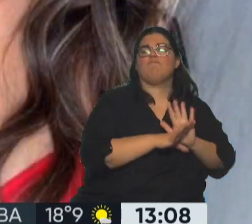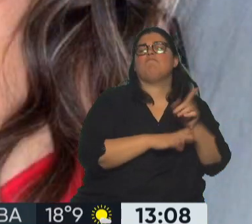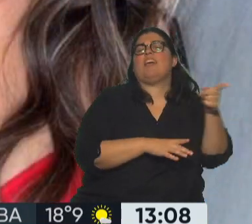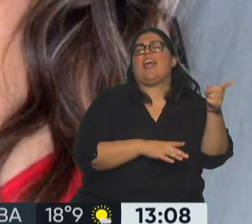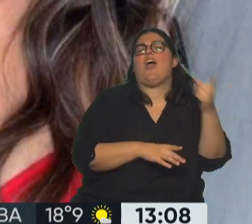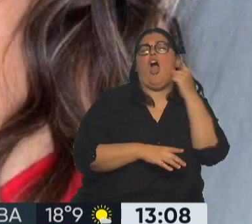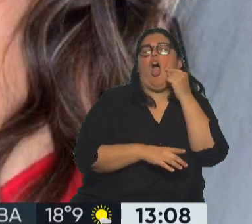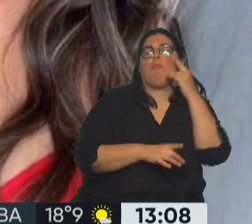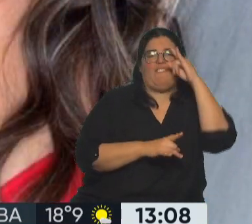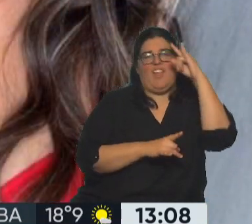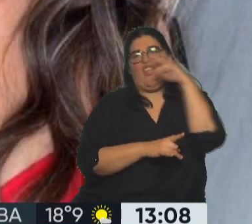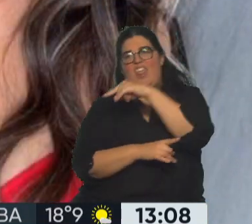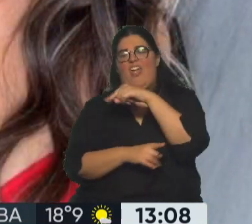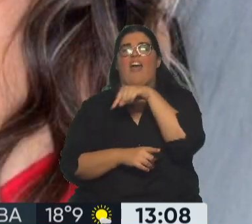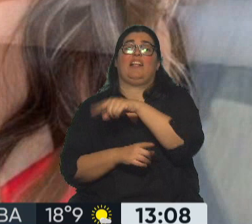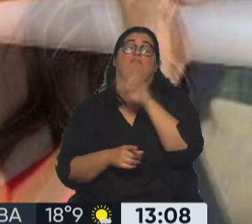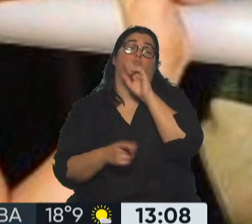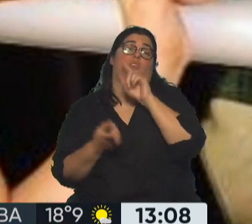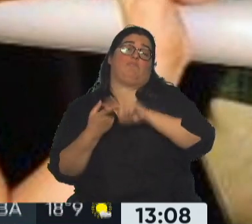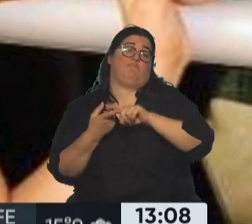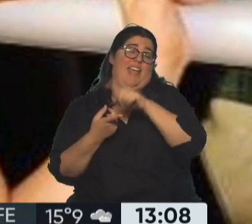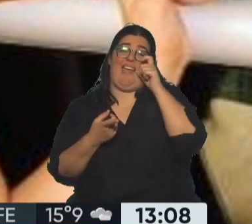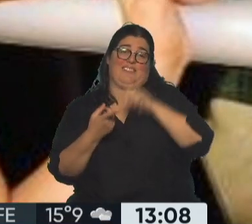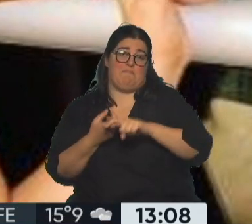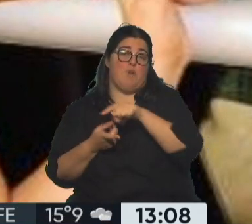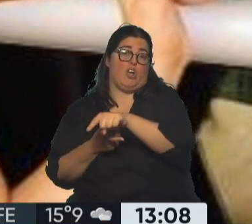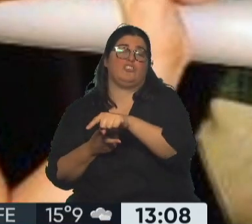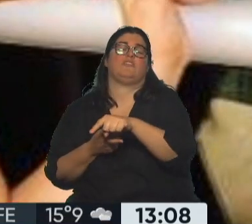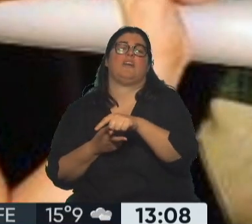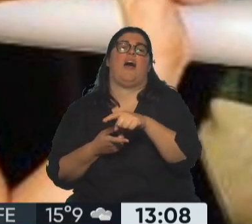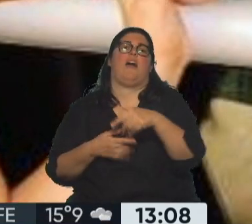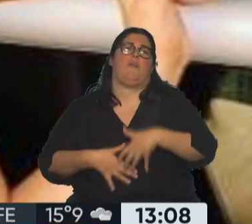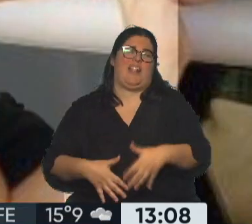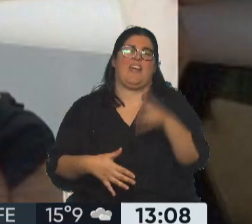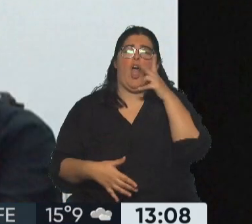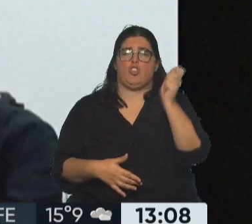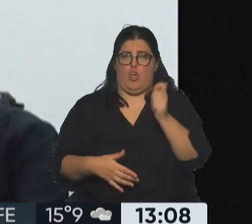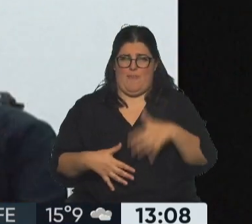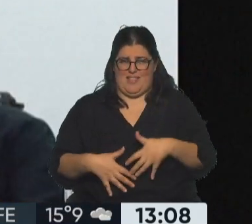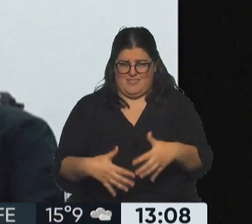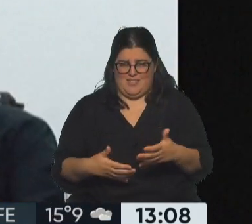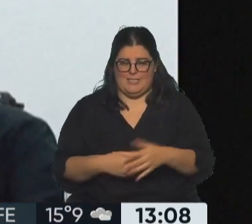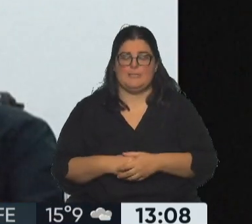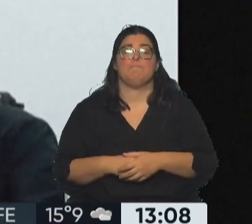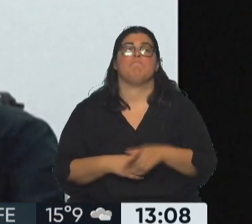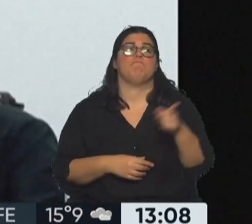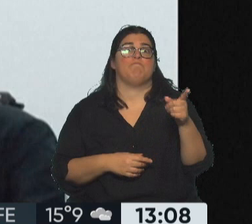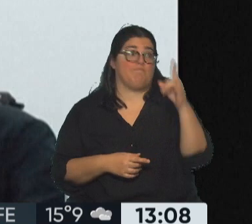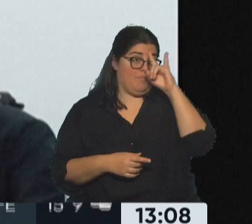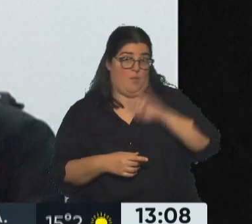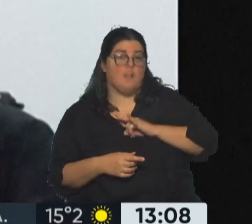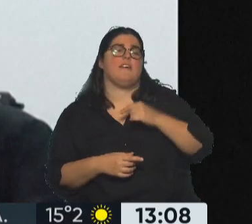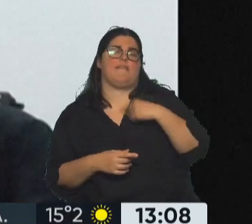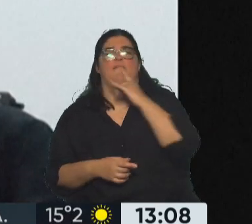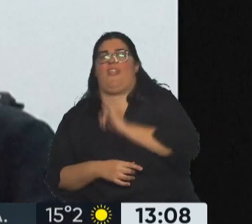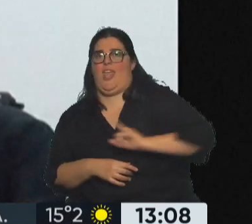ella con la actual pareja del detenido, Laura Ojeda, que cursa un embarazo de 8 meses. Para intentar confirmar este vínculo, Vázquez violó